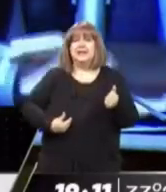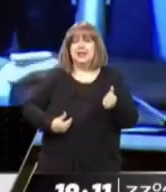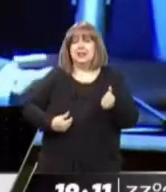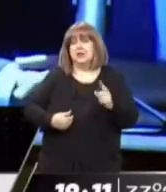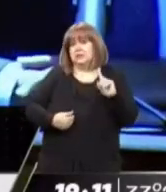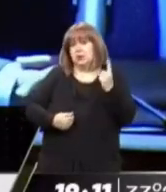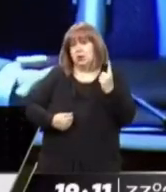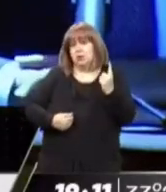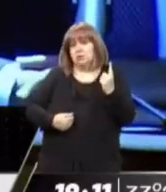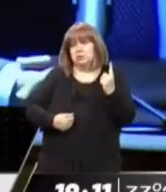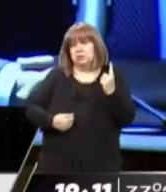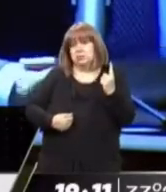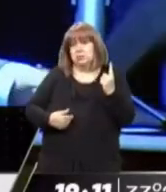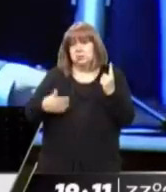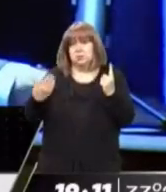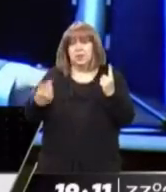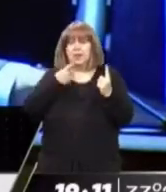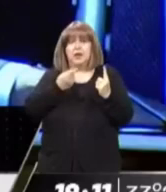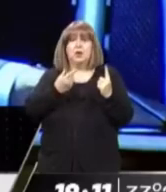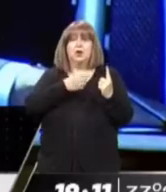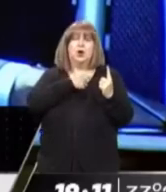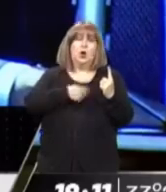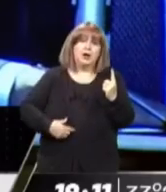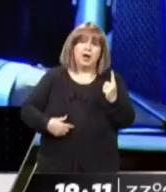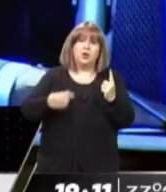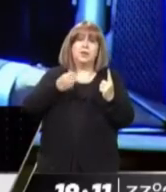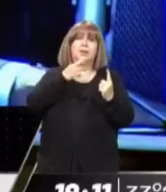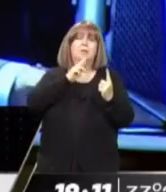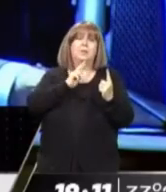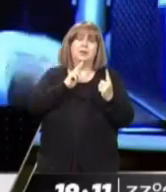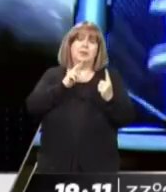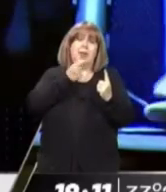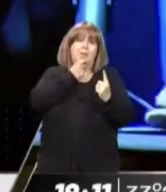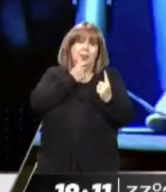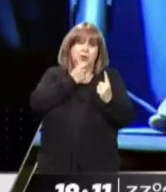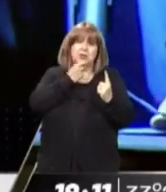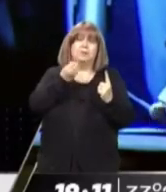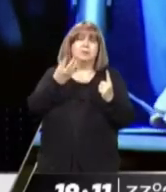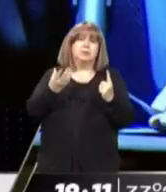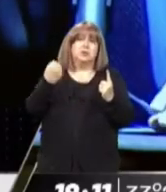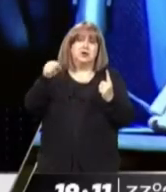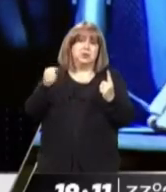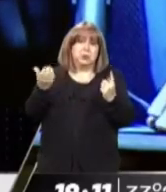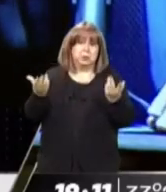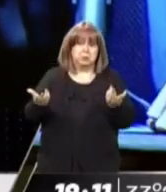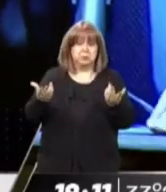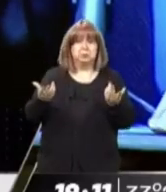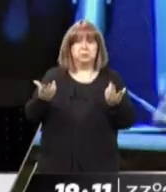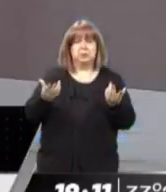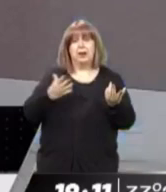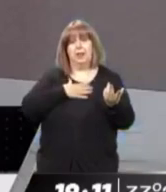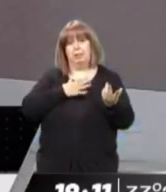solo en esto, ¿no? De cuestionar la posición. Bueno, veremos qué pasa a partir de ahora, pero si podemos, vamos a escuchar al gobernador